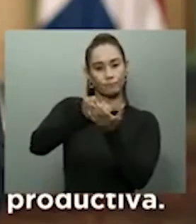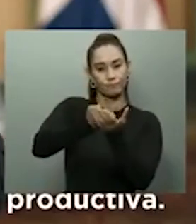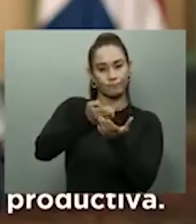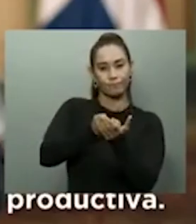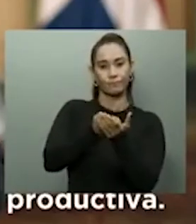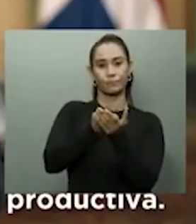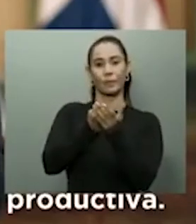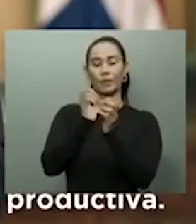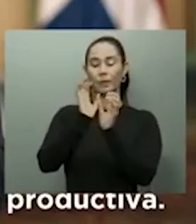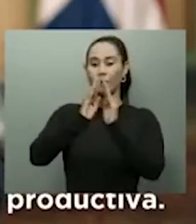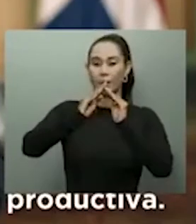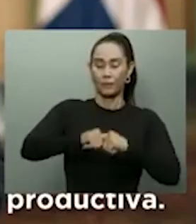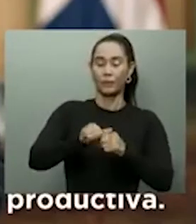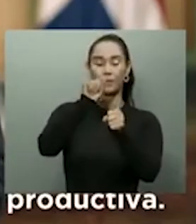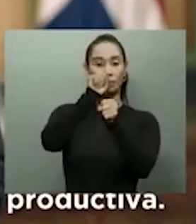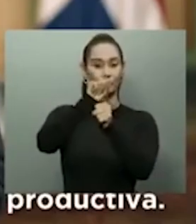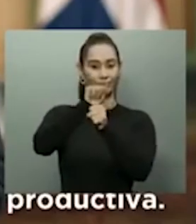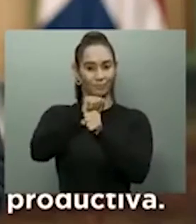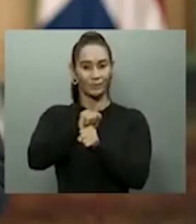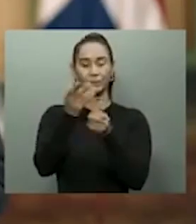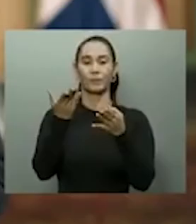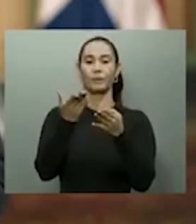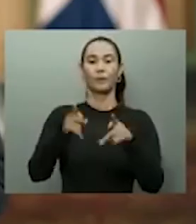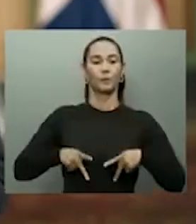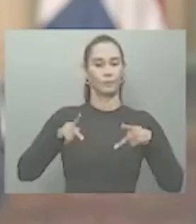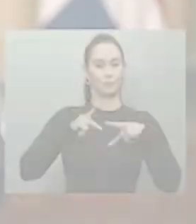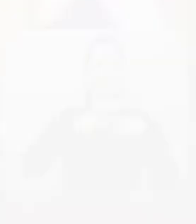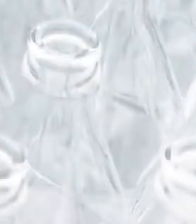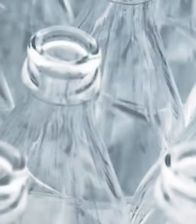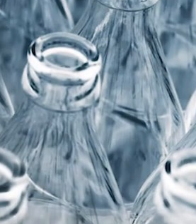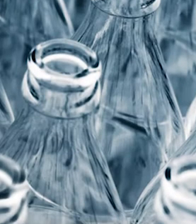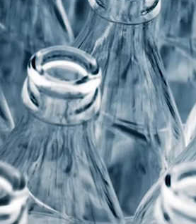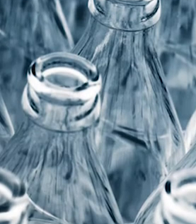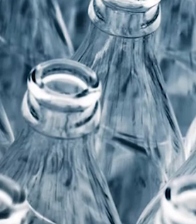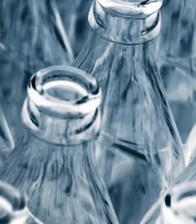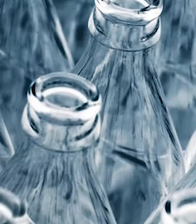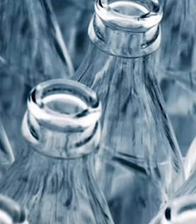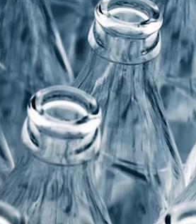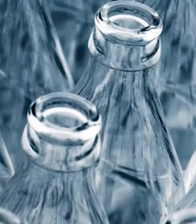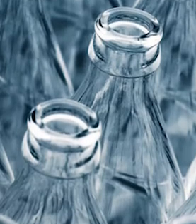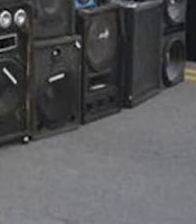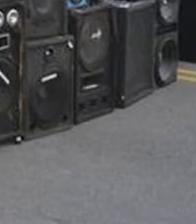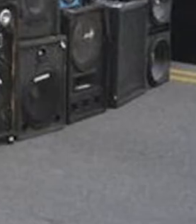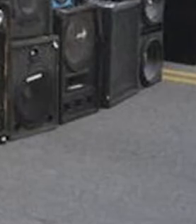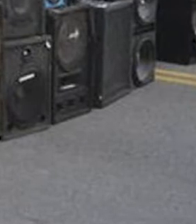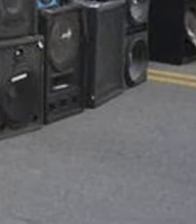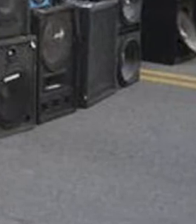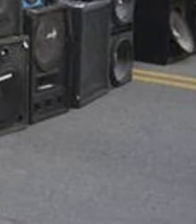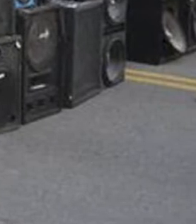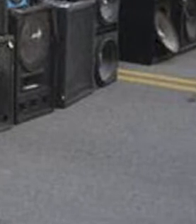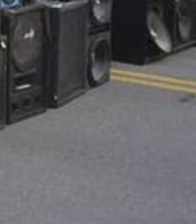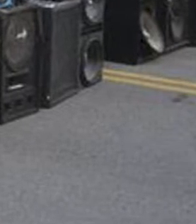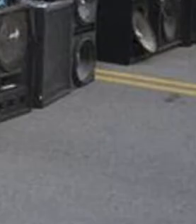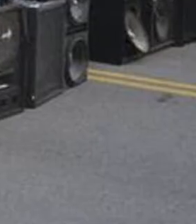falta más. Hay que seguir sacrificando muchos sectores, algunos tan sensibles como las botellas y las bocinas